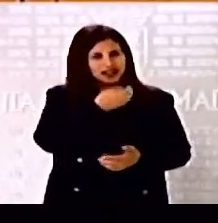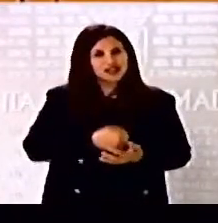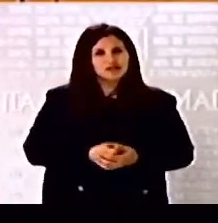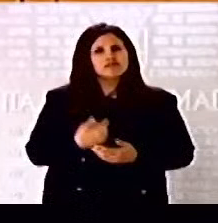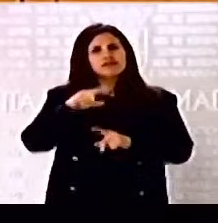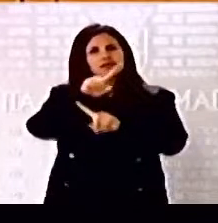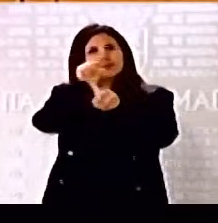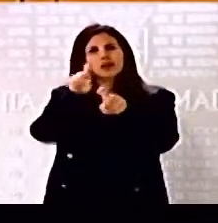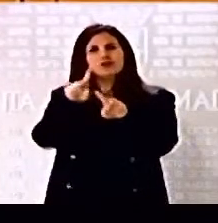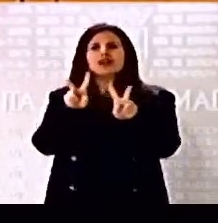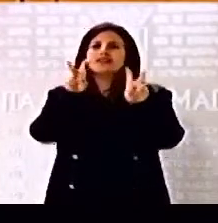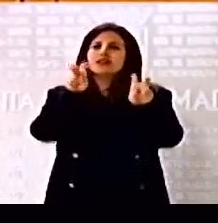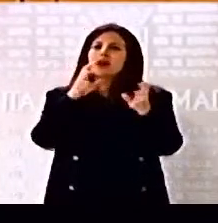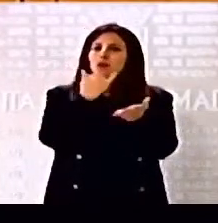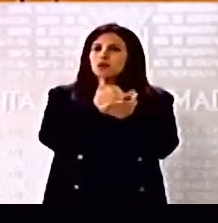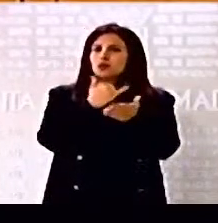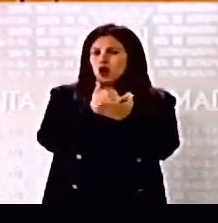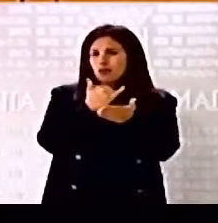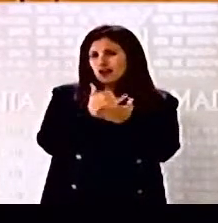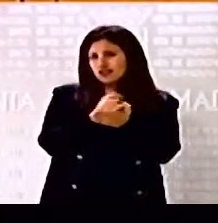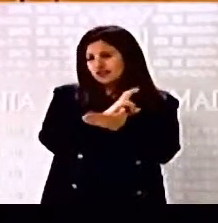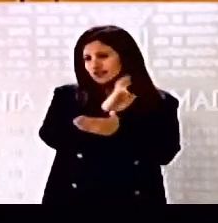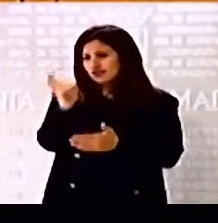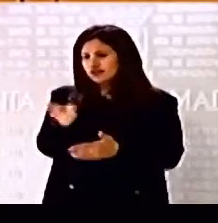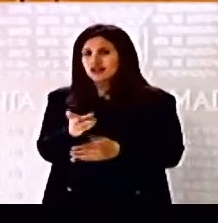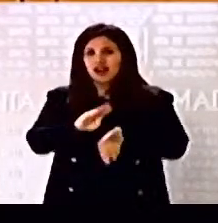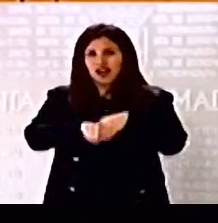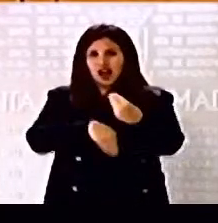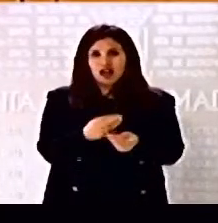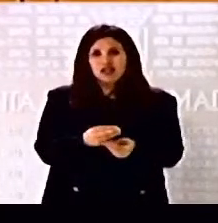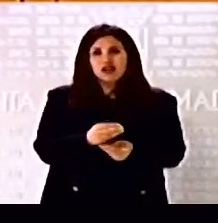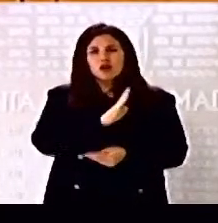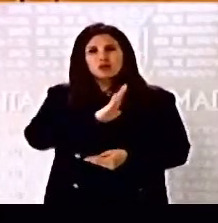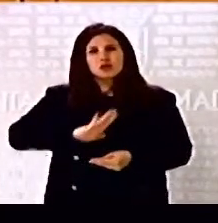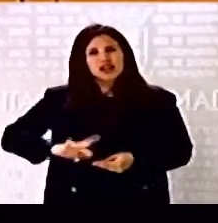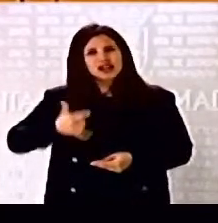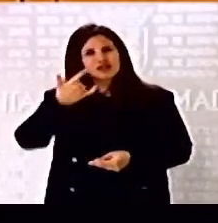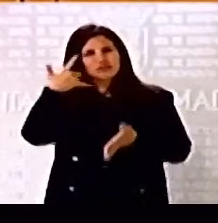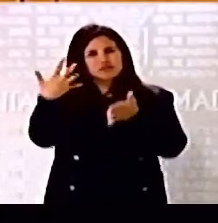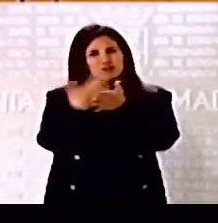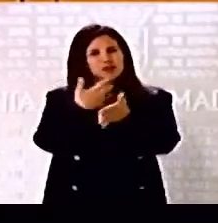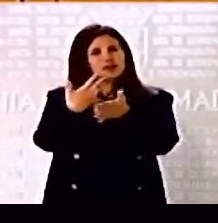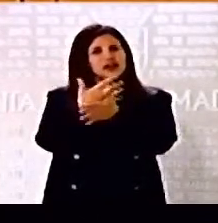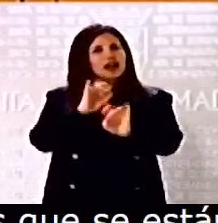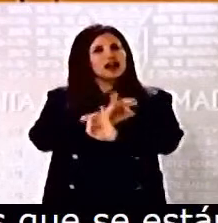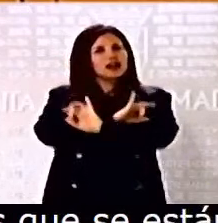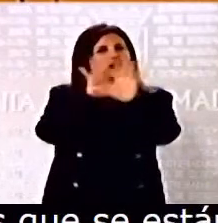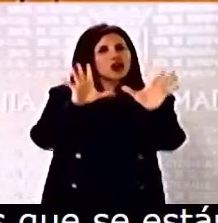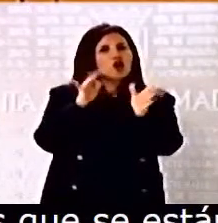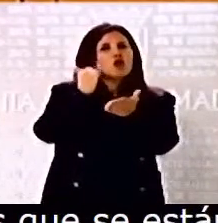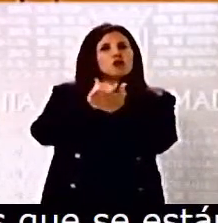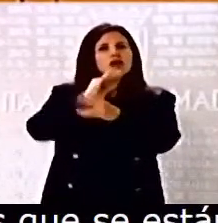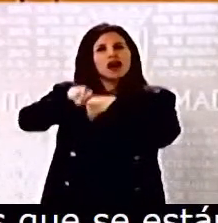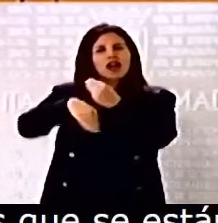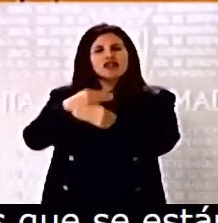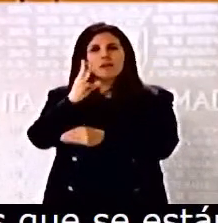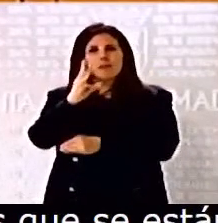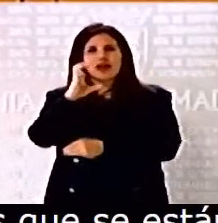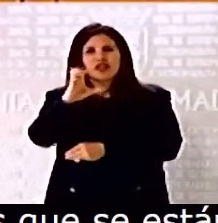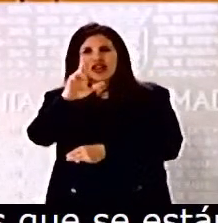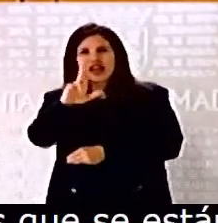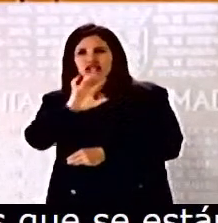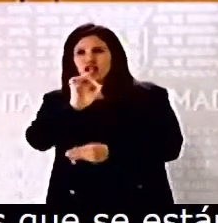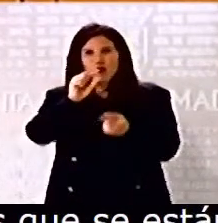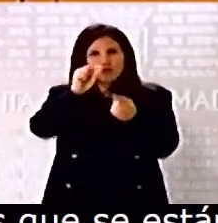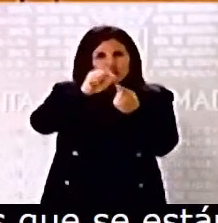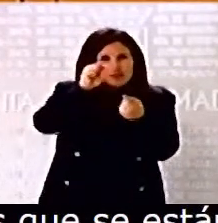pregunta es sobre los cribados que se están haciendo, por si nos podría aclarar si la prueba que se hace es PCR o